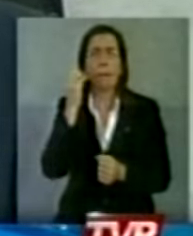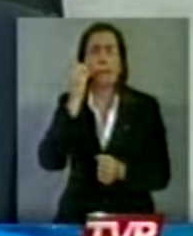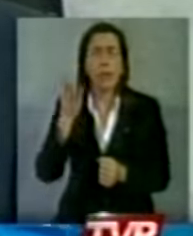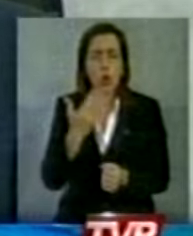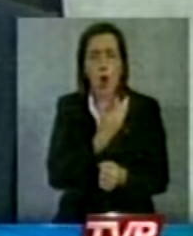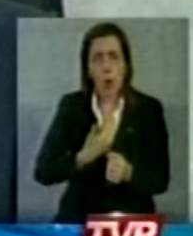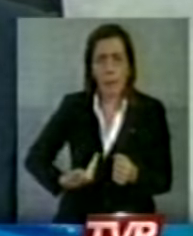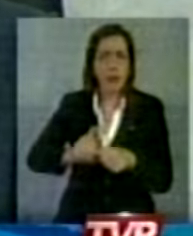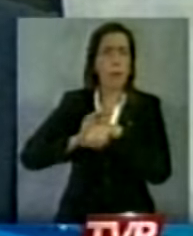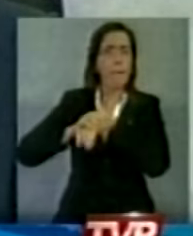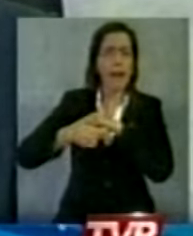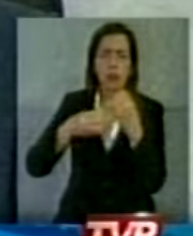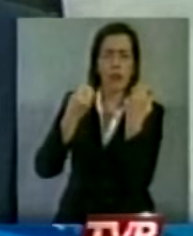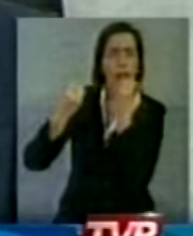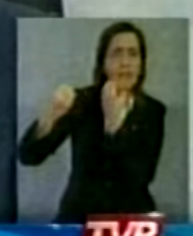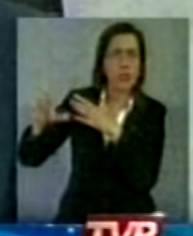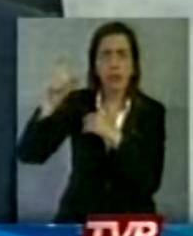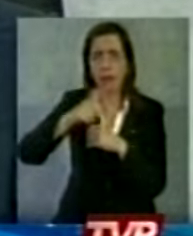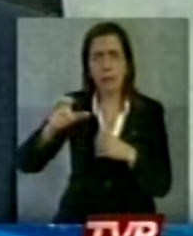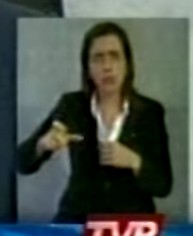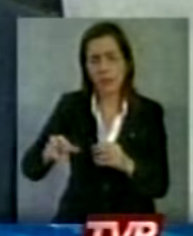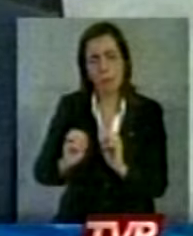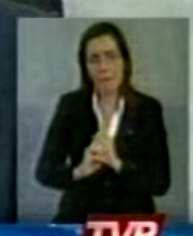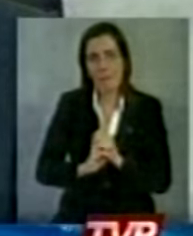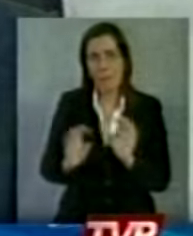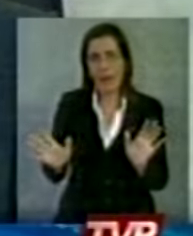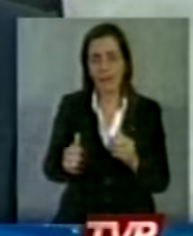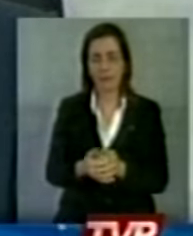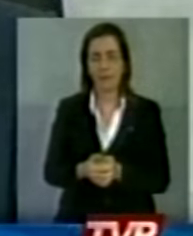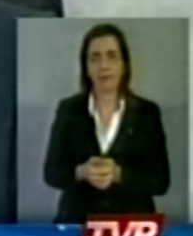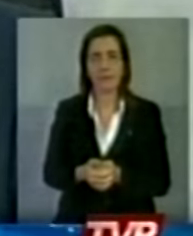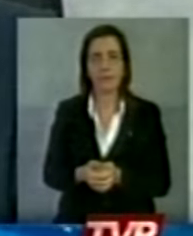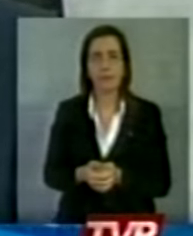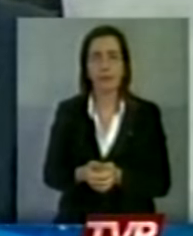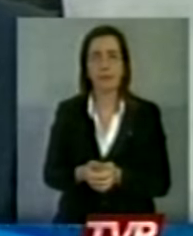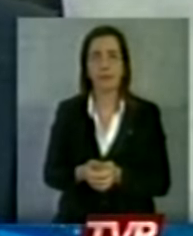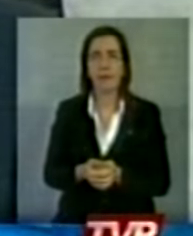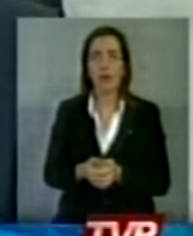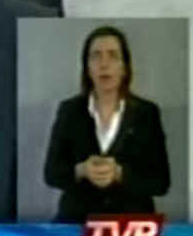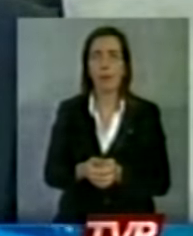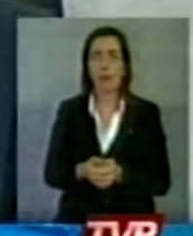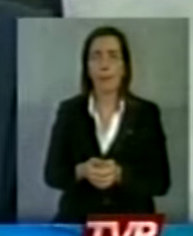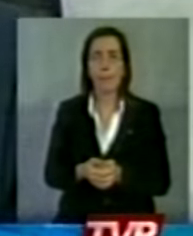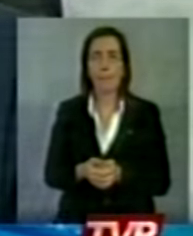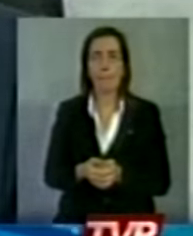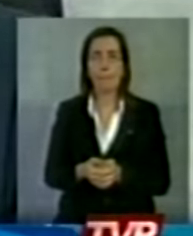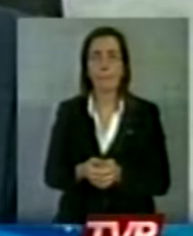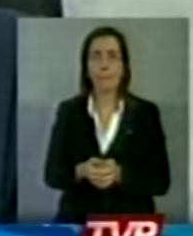desertor, aquel que abandona a sus ciudadanos a su propia suerte o a la suerte del